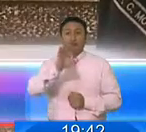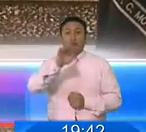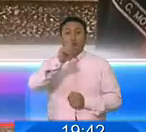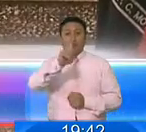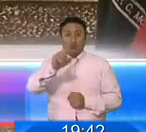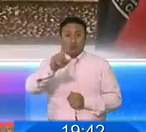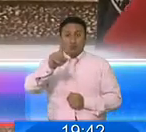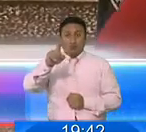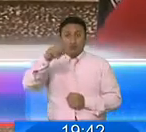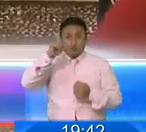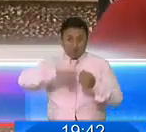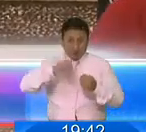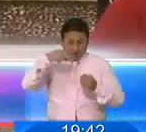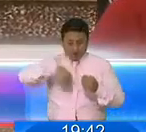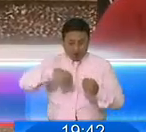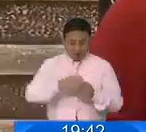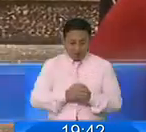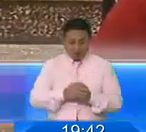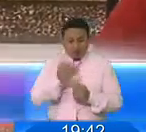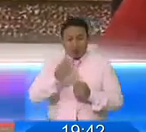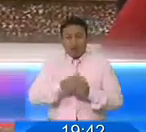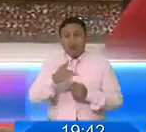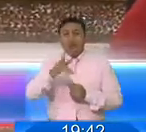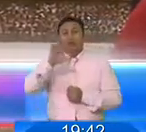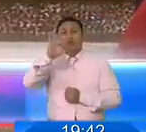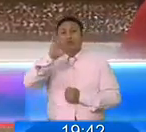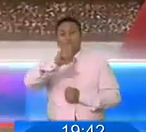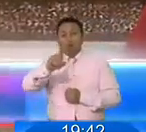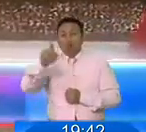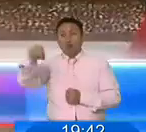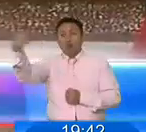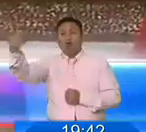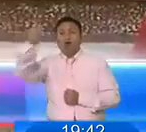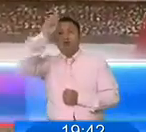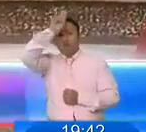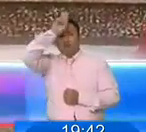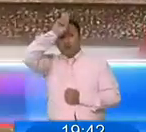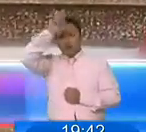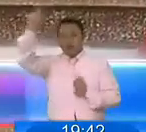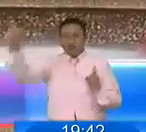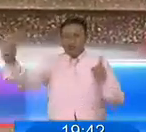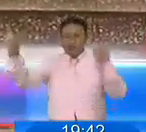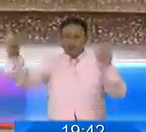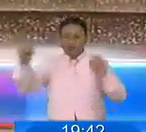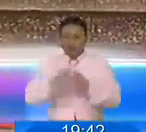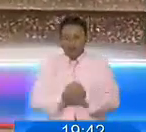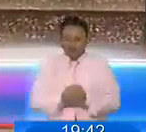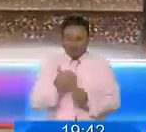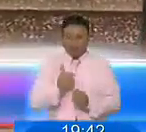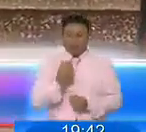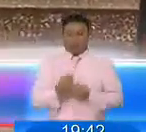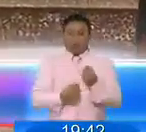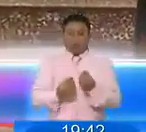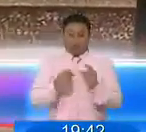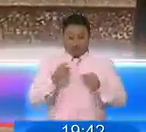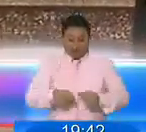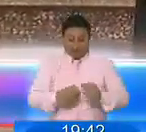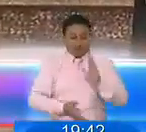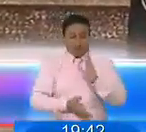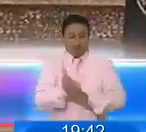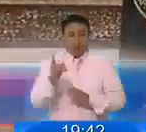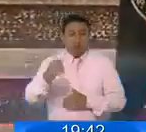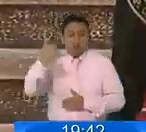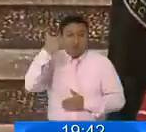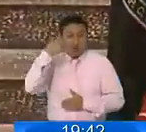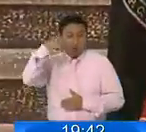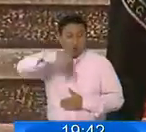muchas debieron haber ingresado al eco humillados entonces nosotros atendemos un despacho por una